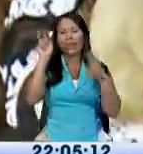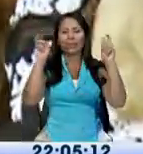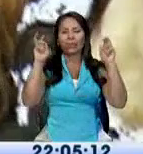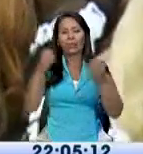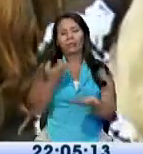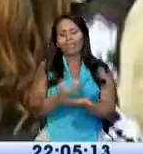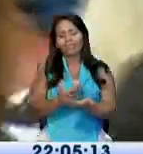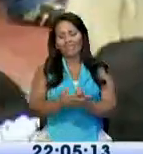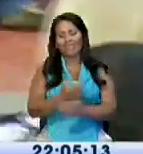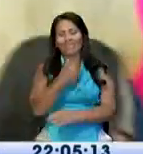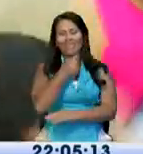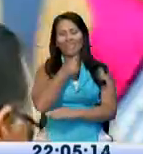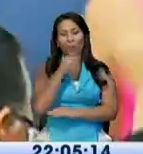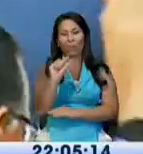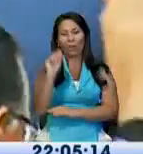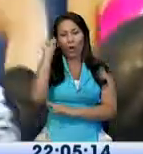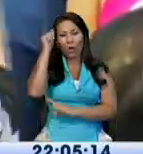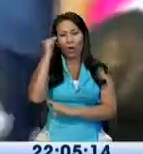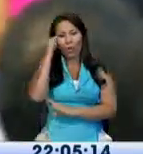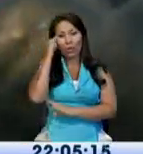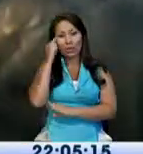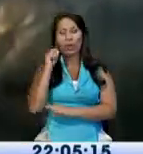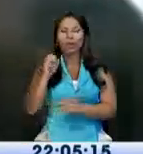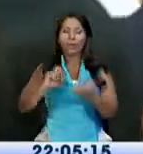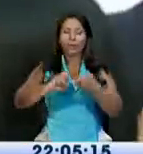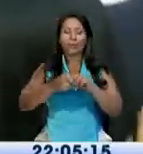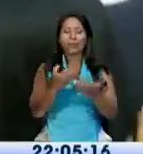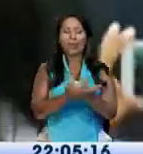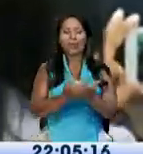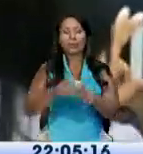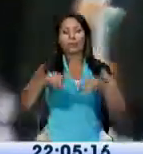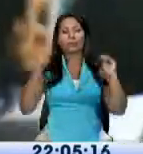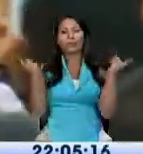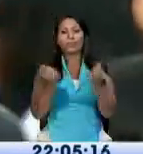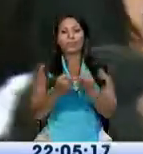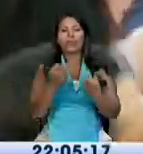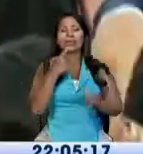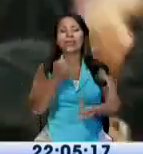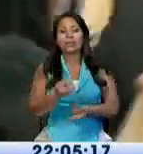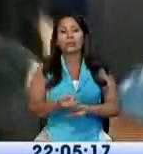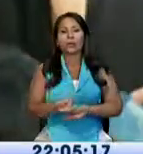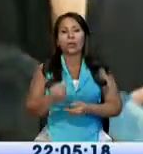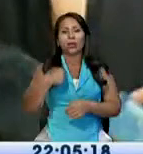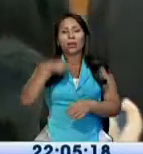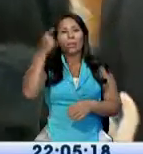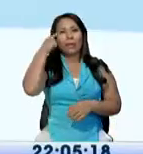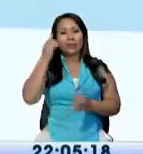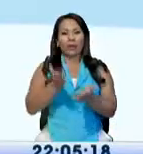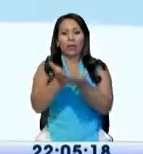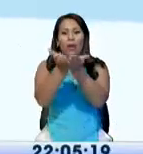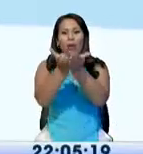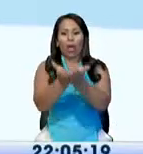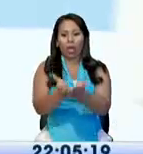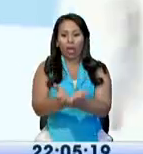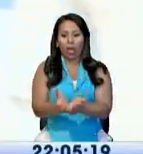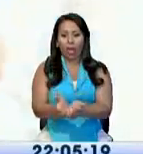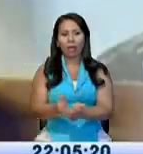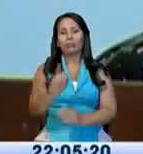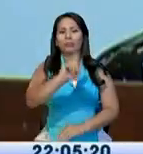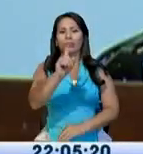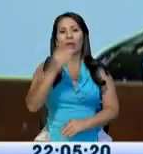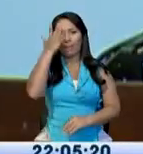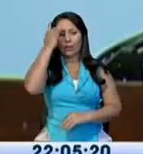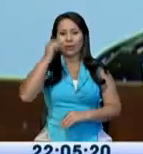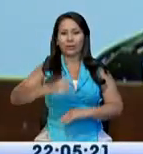gobierno y su expansión a la economía cotidiana. No desean el hundimiento del Titanic, dijo, sino llegar a puerto. Pero